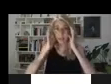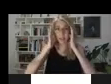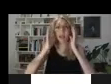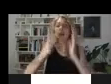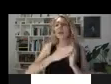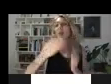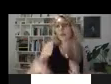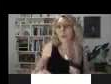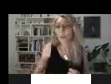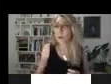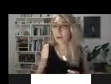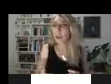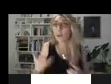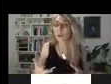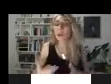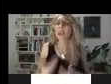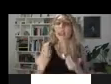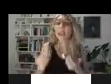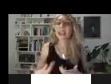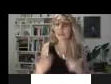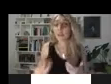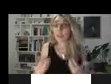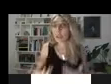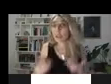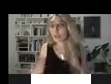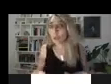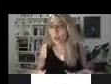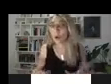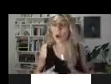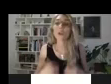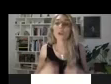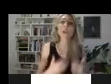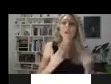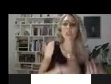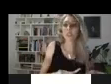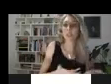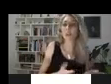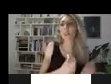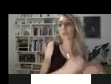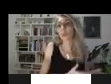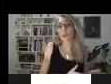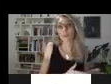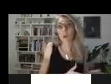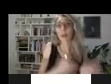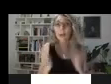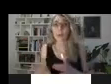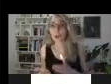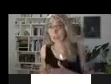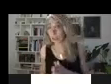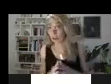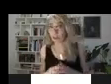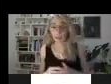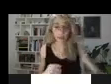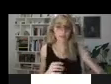un artista, lo primero que va a ver, bueno, en qué exposiciones estuvo, dónde participó, tanto individual